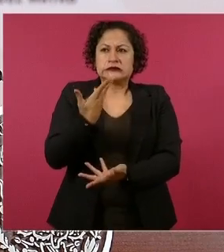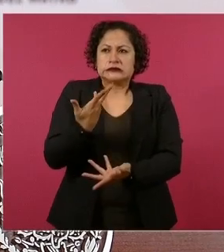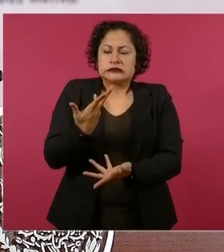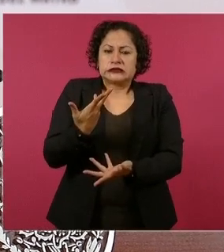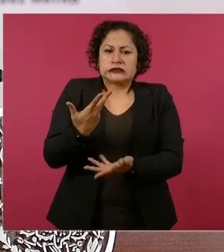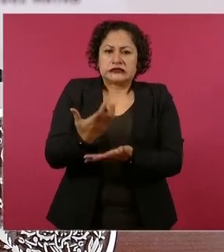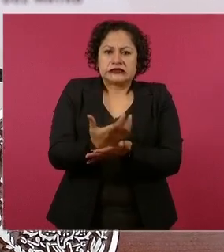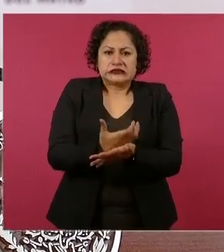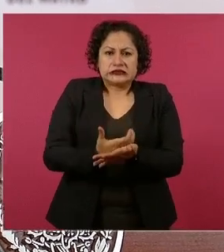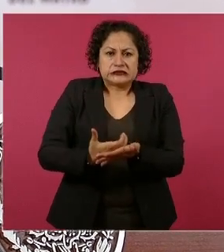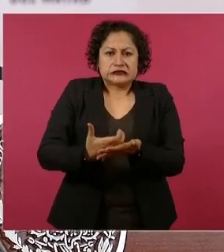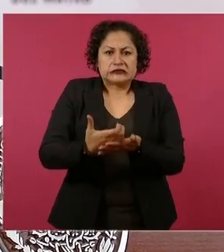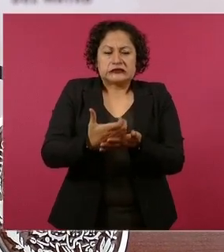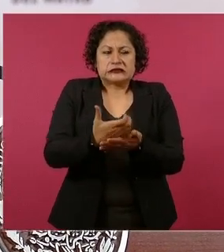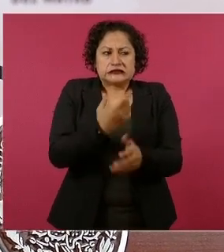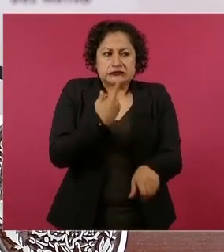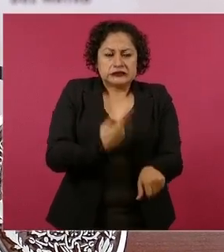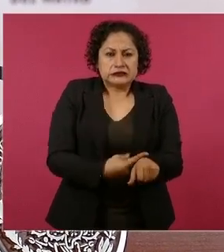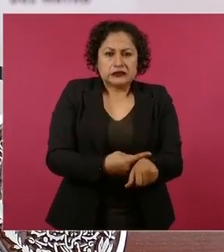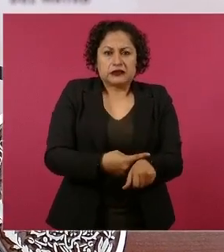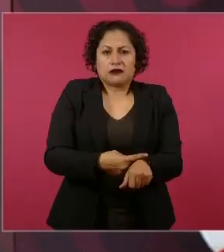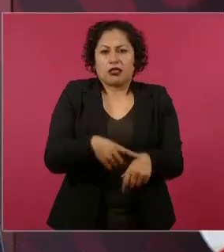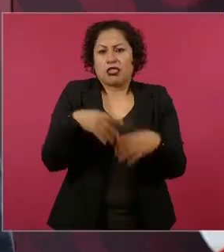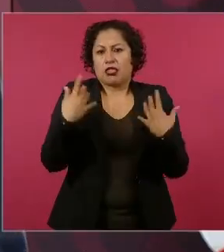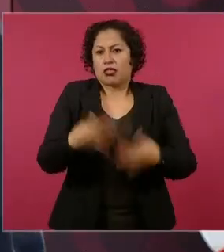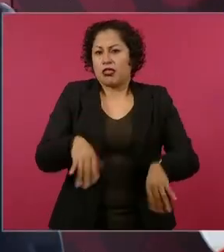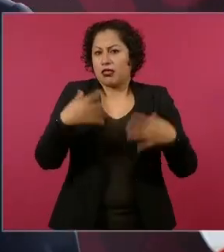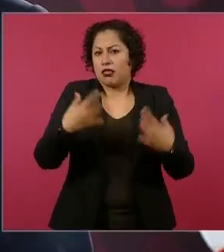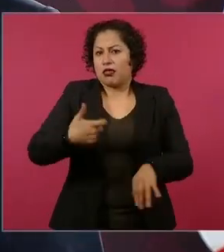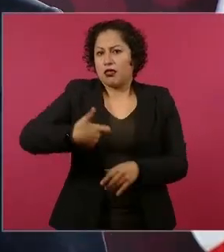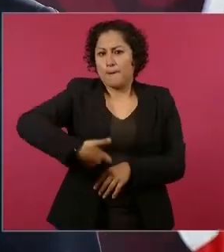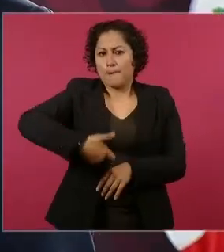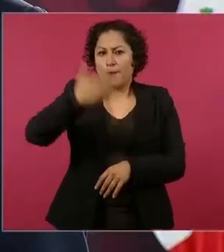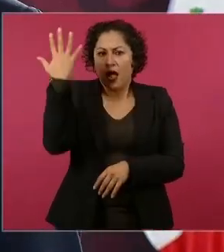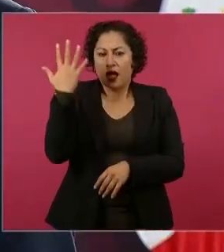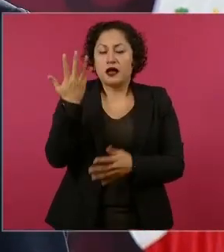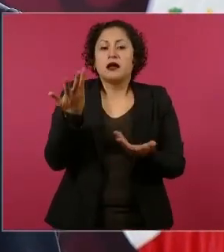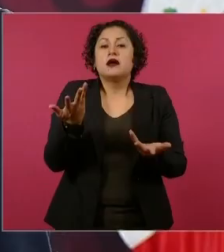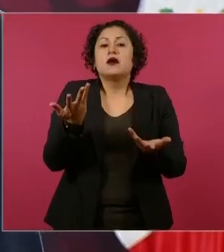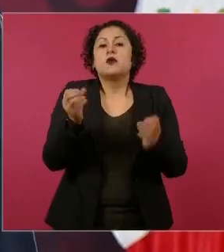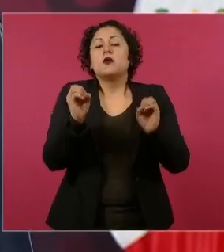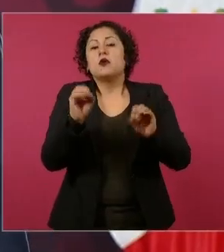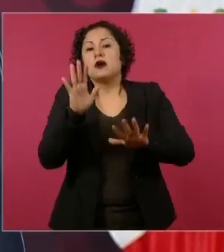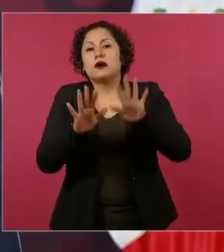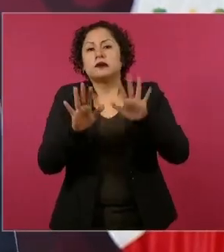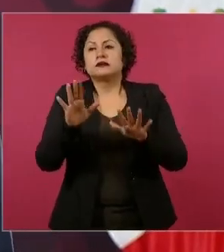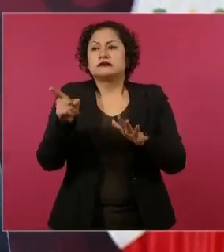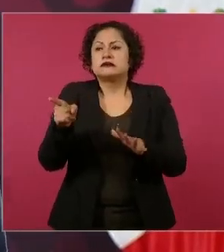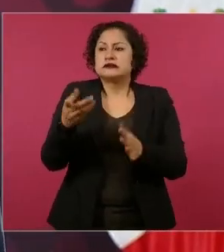y tiene que ir a un médico particular, a un hospital particular, pues